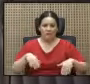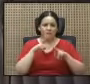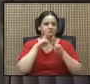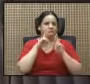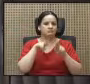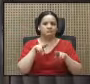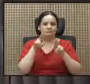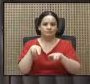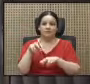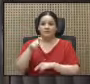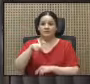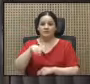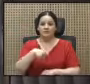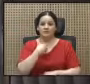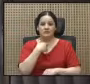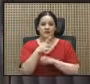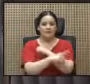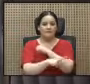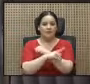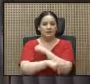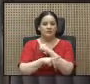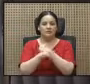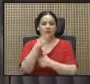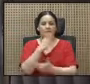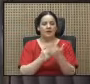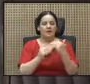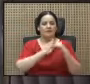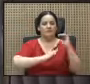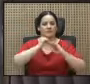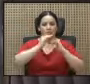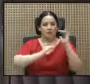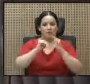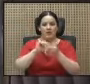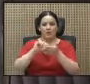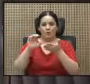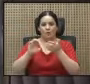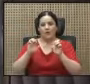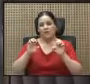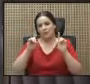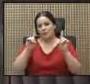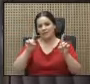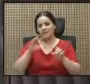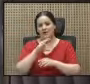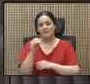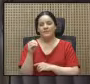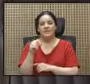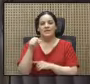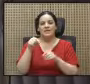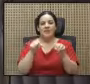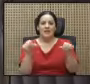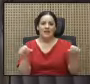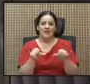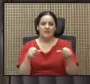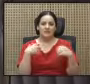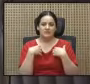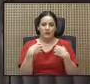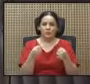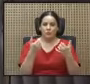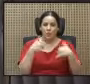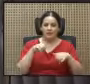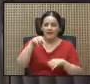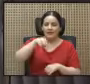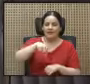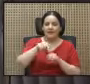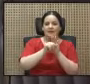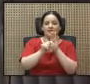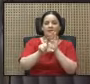las necesidades que presenta el país en la parte de infraestructura educativa. En la área de salud, hoy todavía aquí en la Asamblea Legislativa